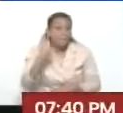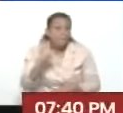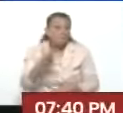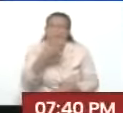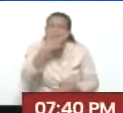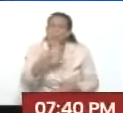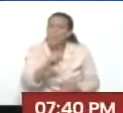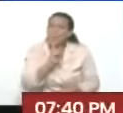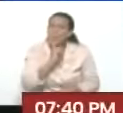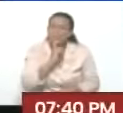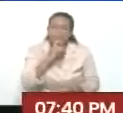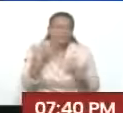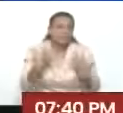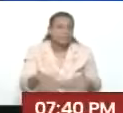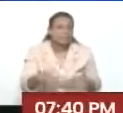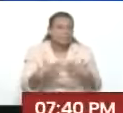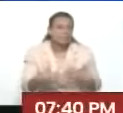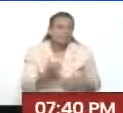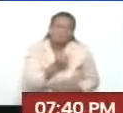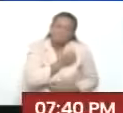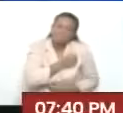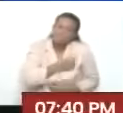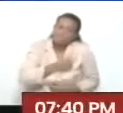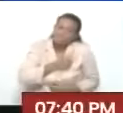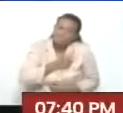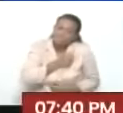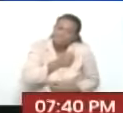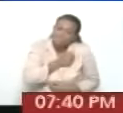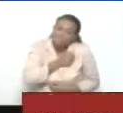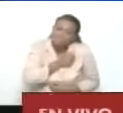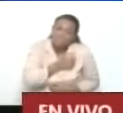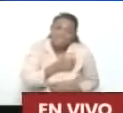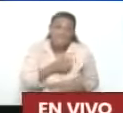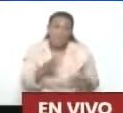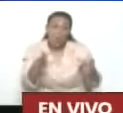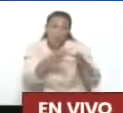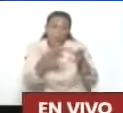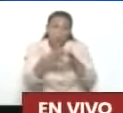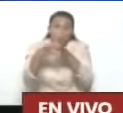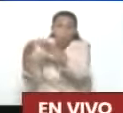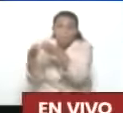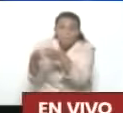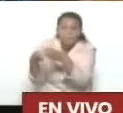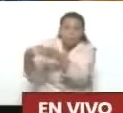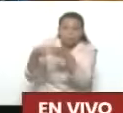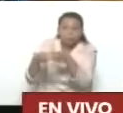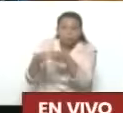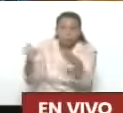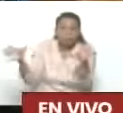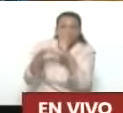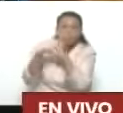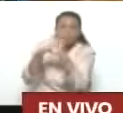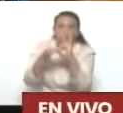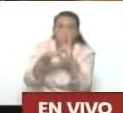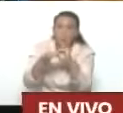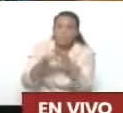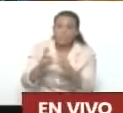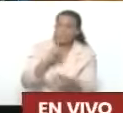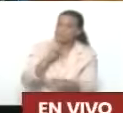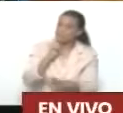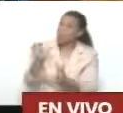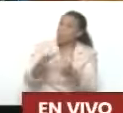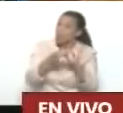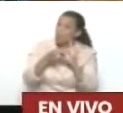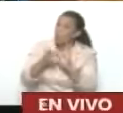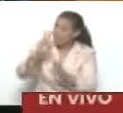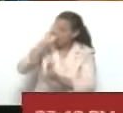difícil, lamentablemente, desde la izquierda, lograr esa visión unitaria, que